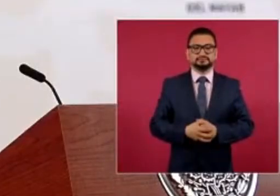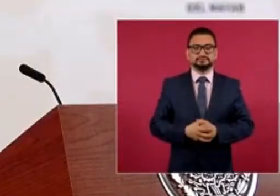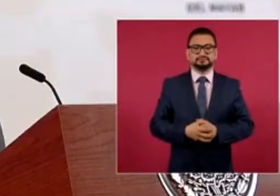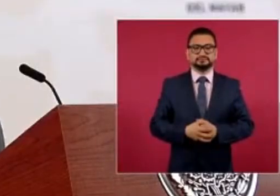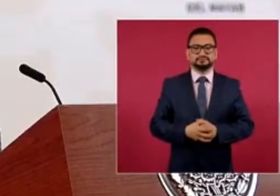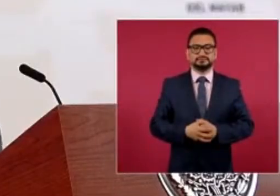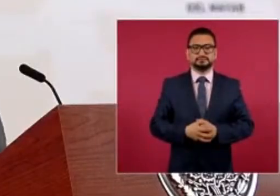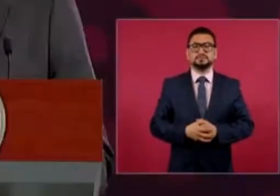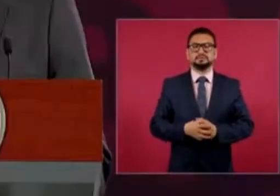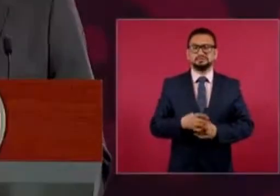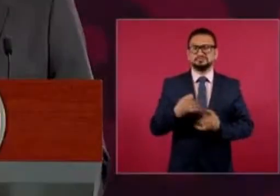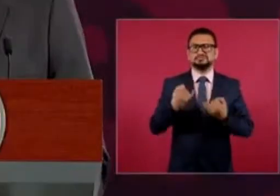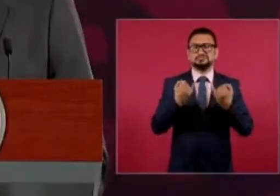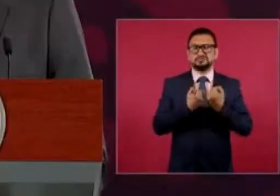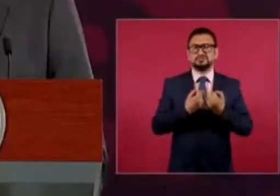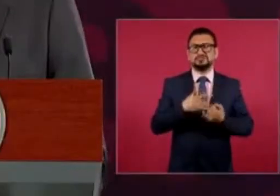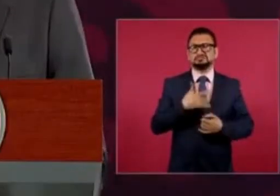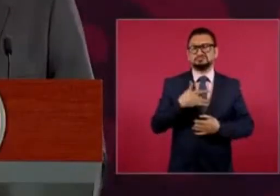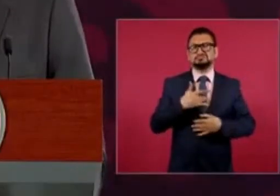tranquilo,